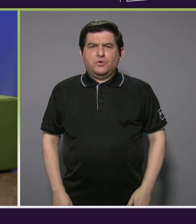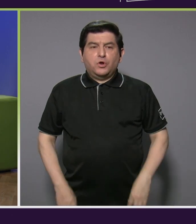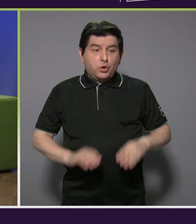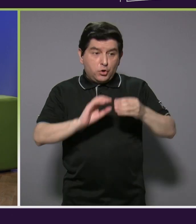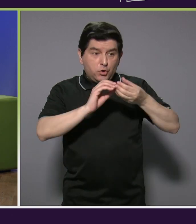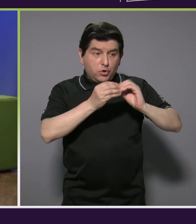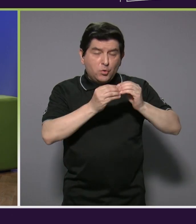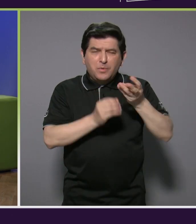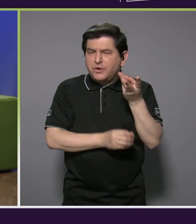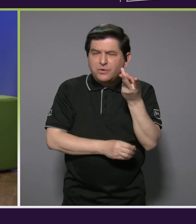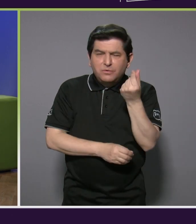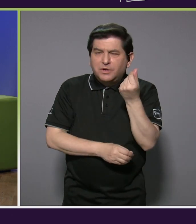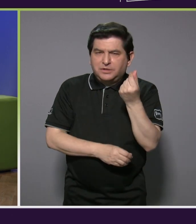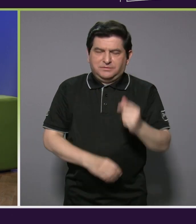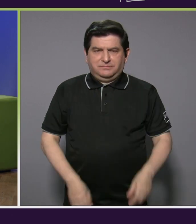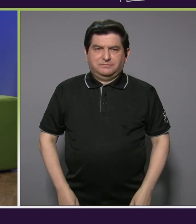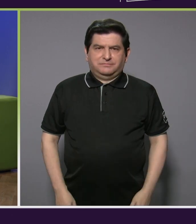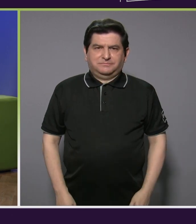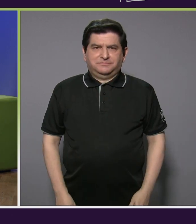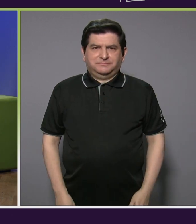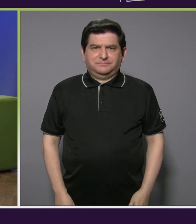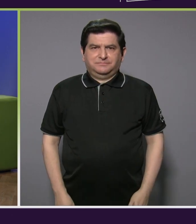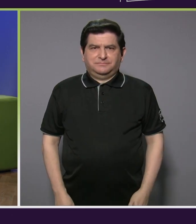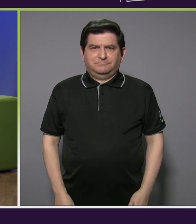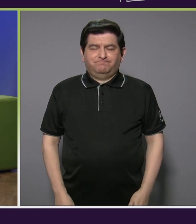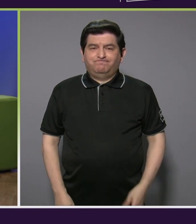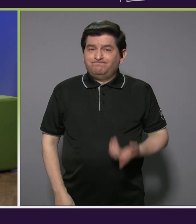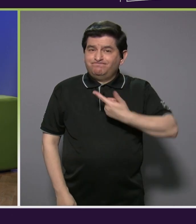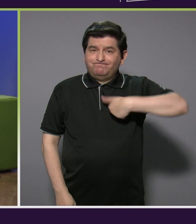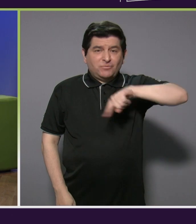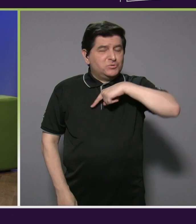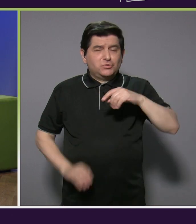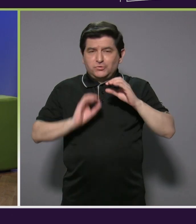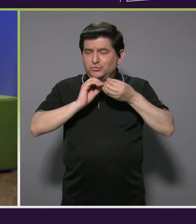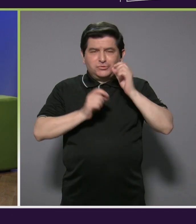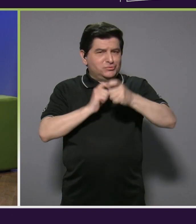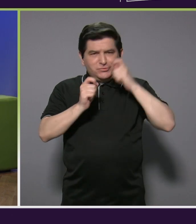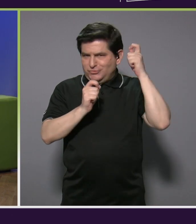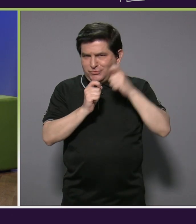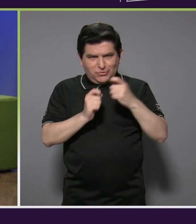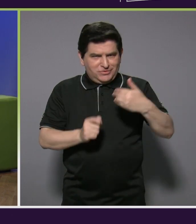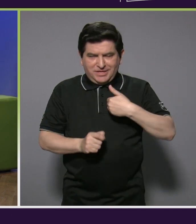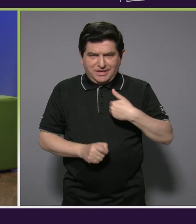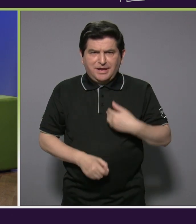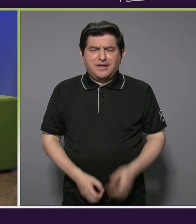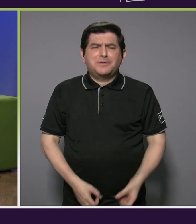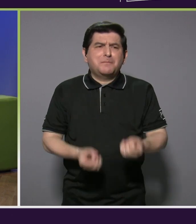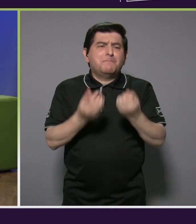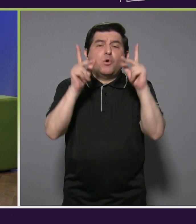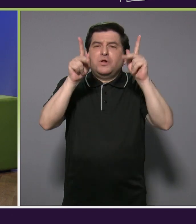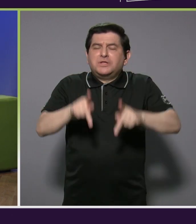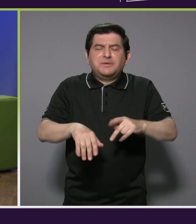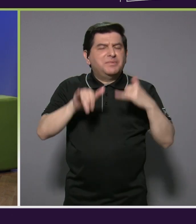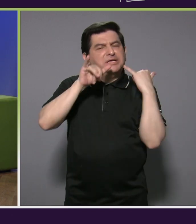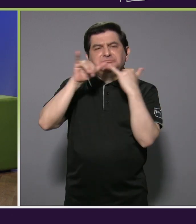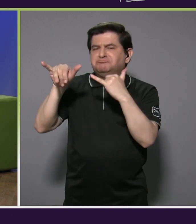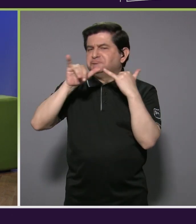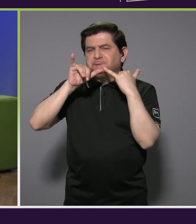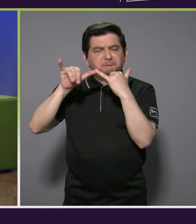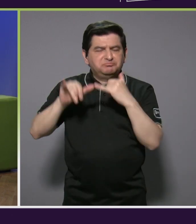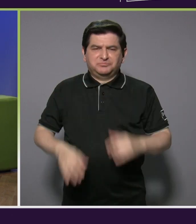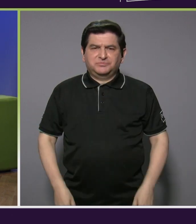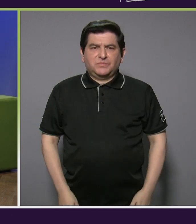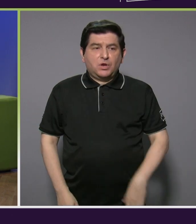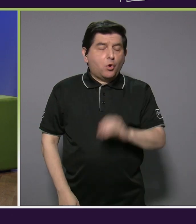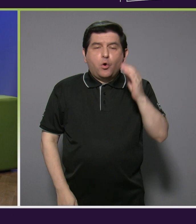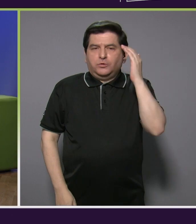números estamos hablando, verdad? Porque inclusive no tenemos cifras exactas porque hay muchas personas que no denuncian, que